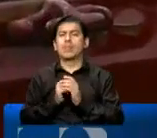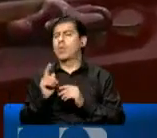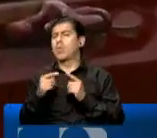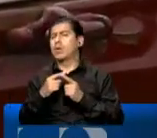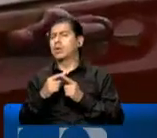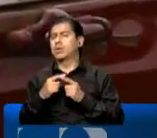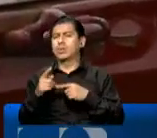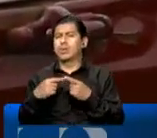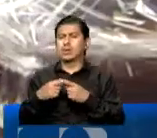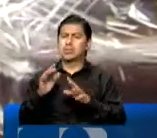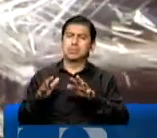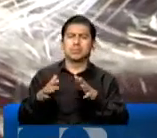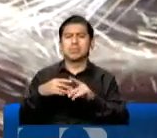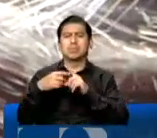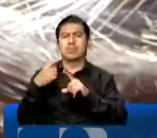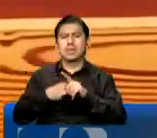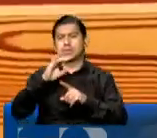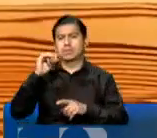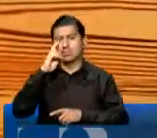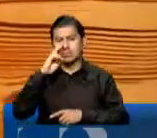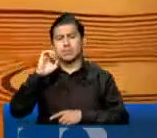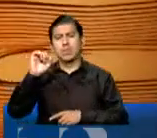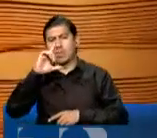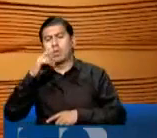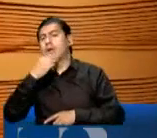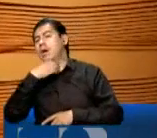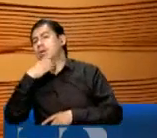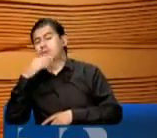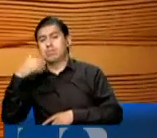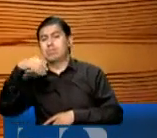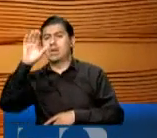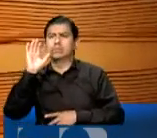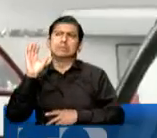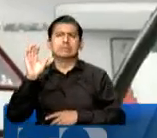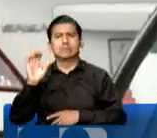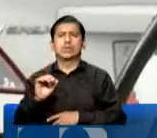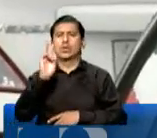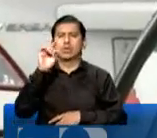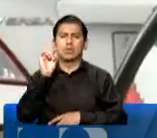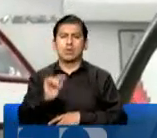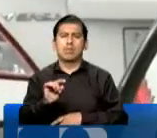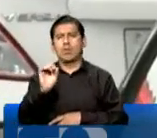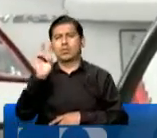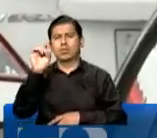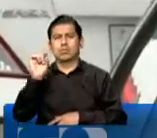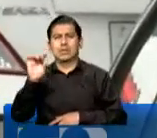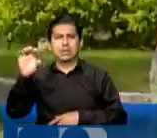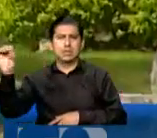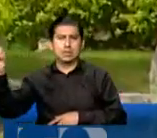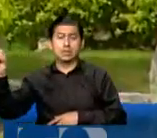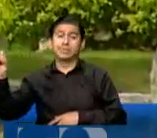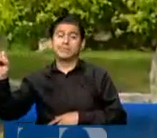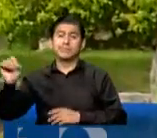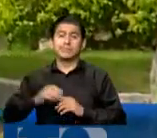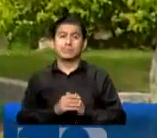actas de defunciones en los meses de junio, julio y agosto, con alrededor de 2.000 a 2.500. No obstante,